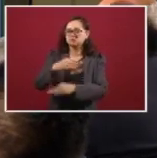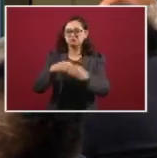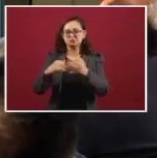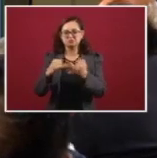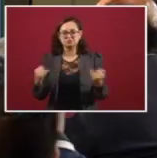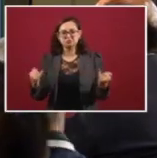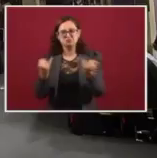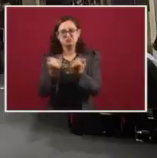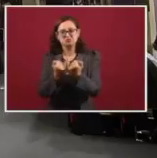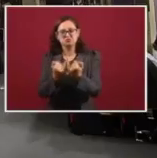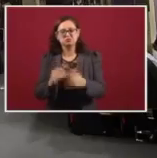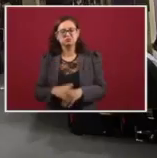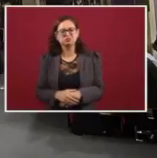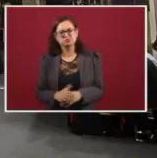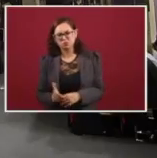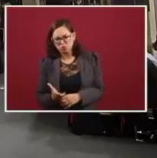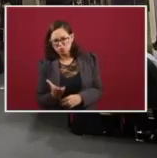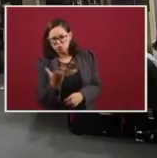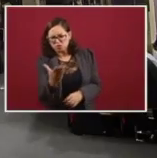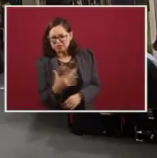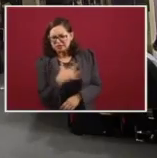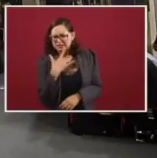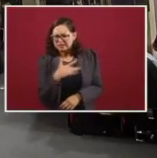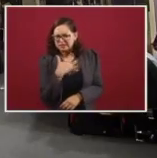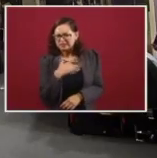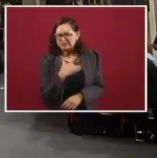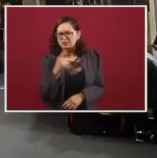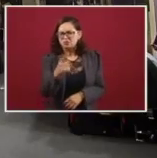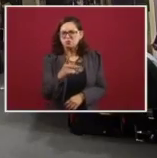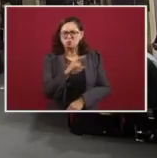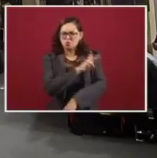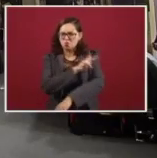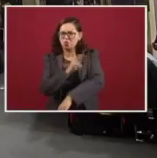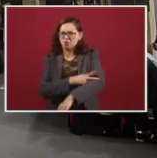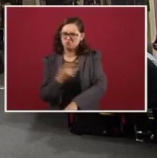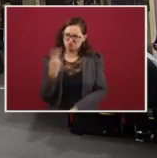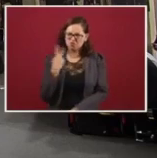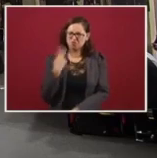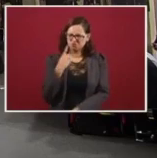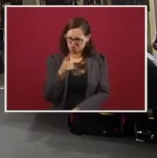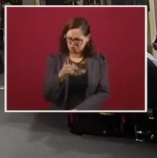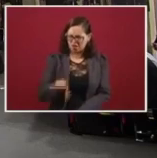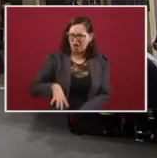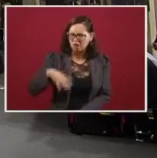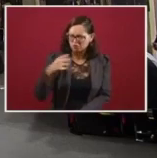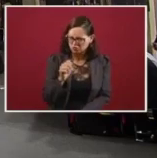ha considerado usted que ha utilizado el poder político excesivamente? No,